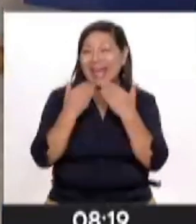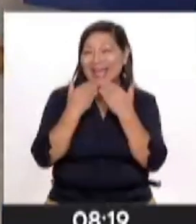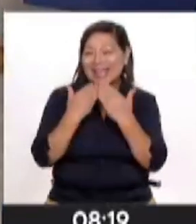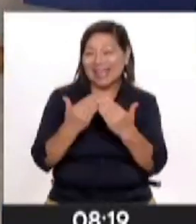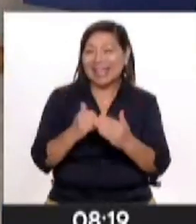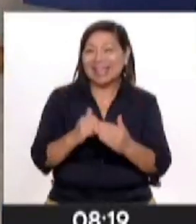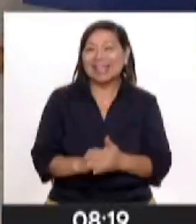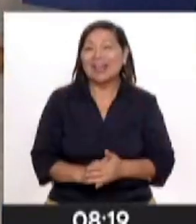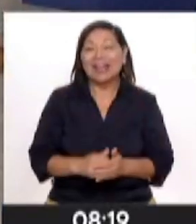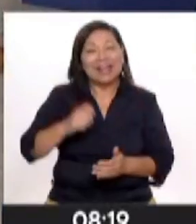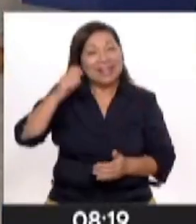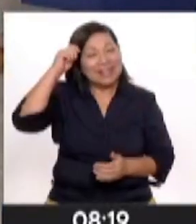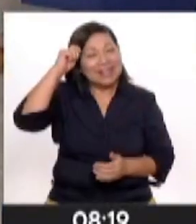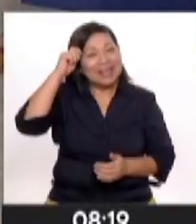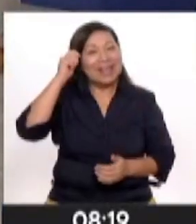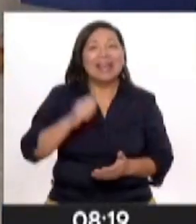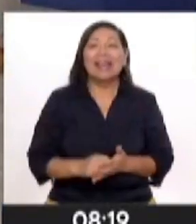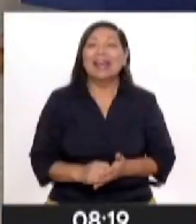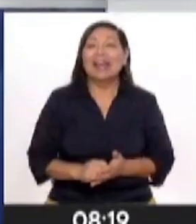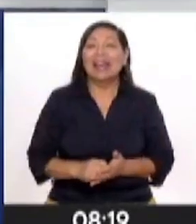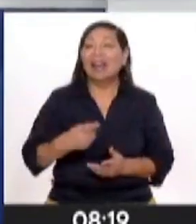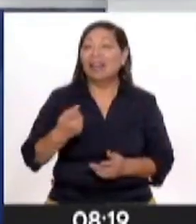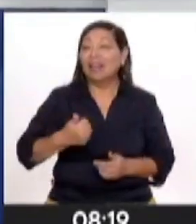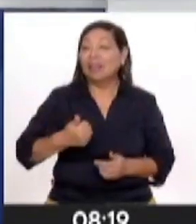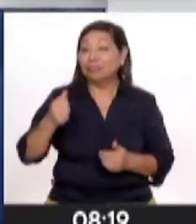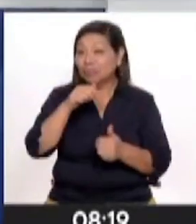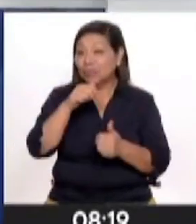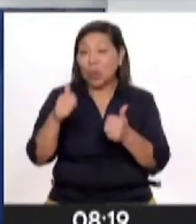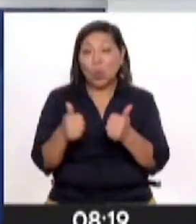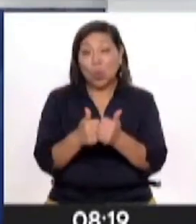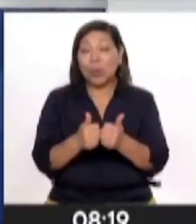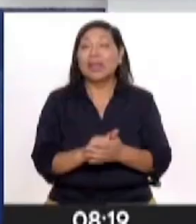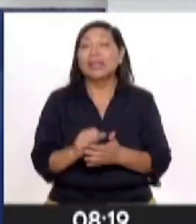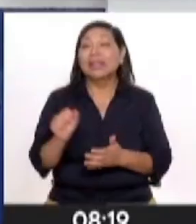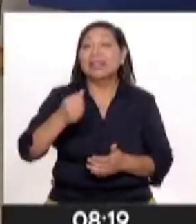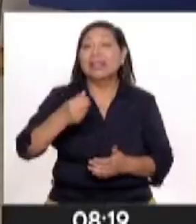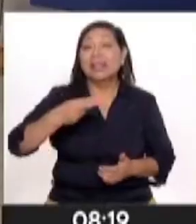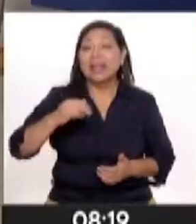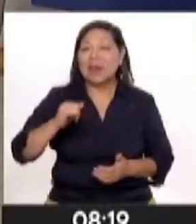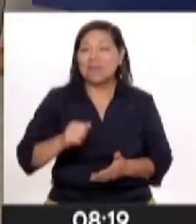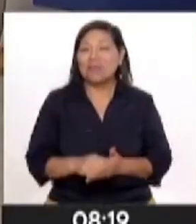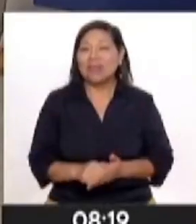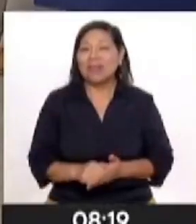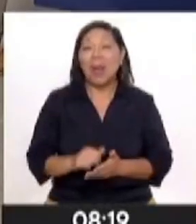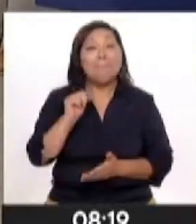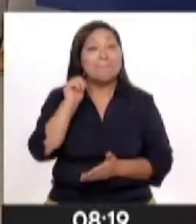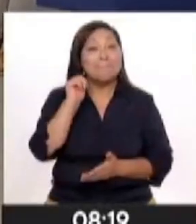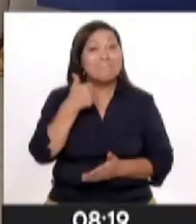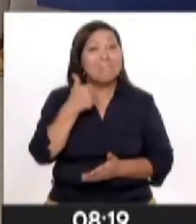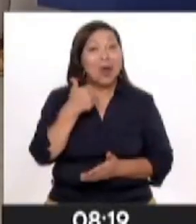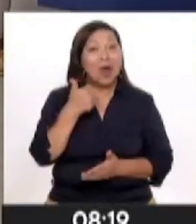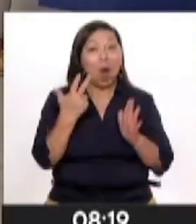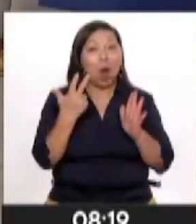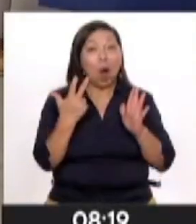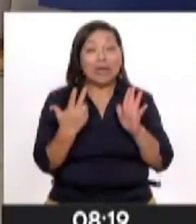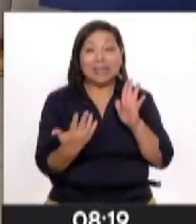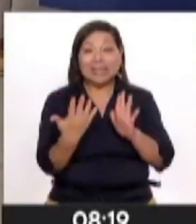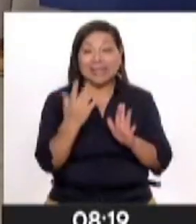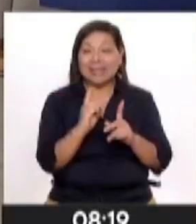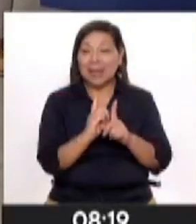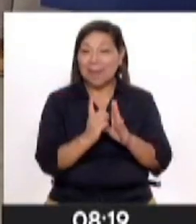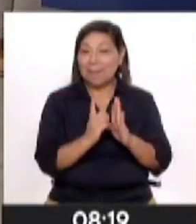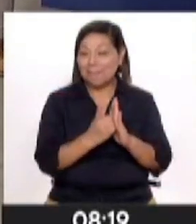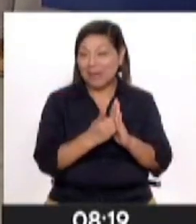hemos conversado con la ingeniera Kelita Quispe, su directora de predicción climática del Senami. A partir de mañana, entonces, a las